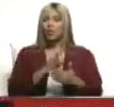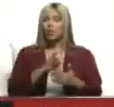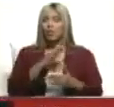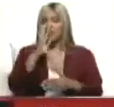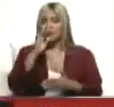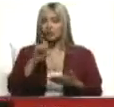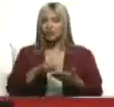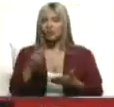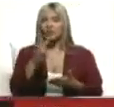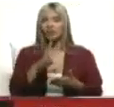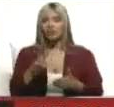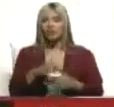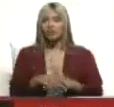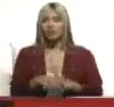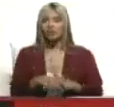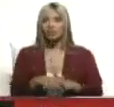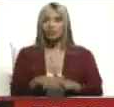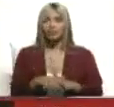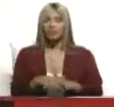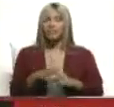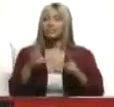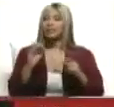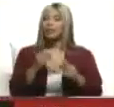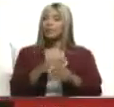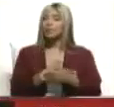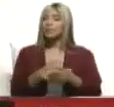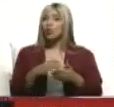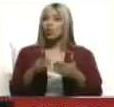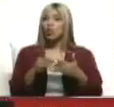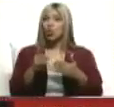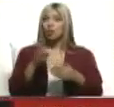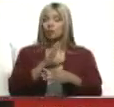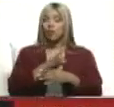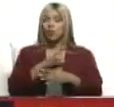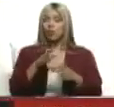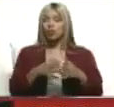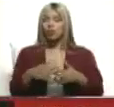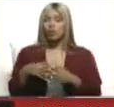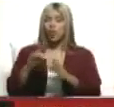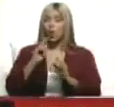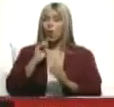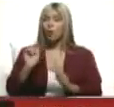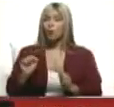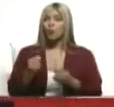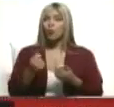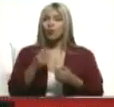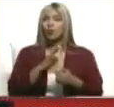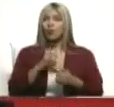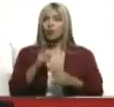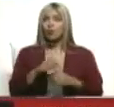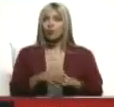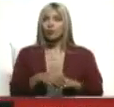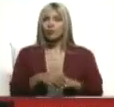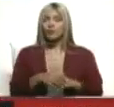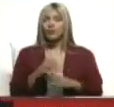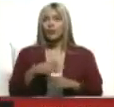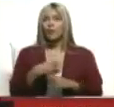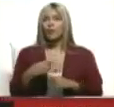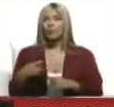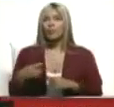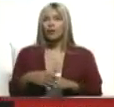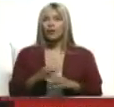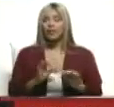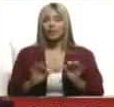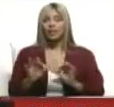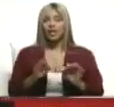Banco Central de Venezuela, 70 millones de dólares que están en Estados Unidos en una cuenta bloqueada por el Departamento del Tesoro para pagarse sus